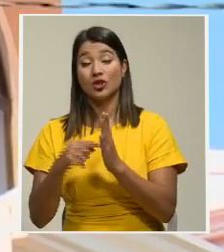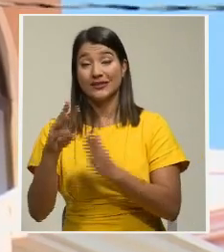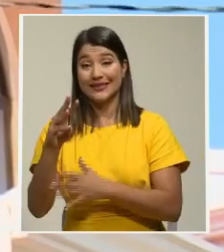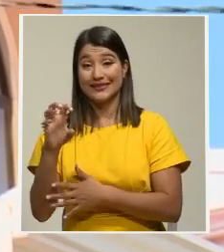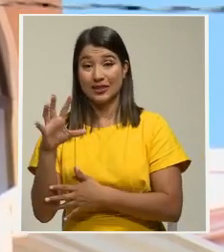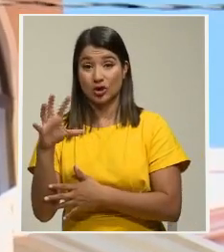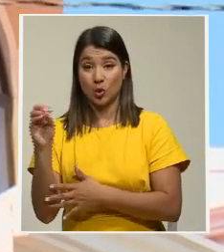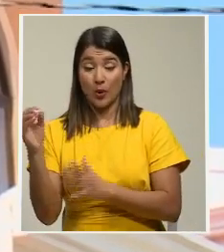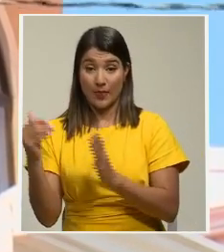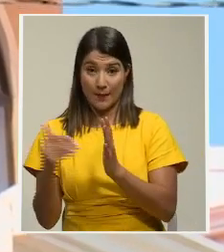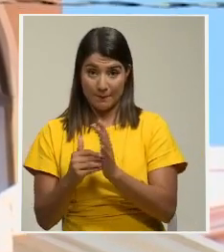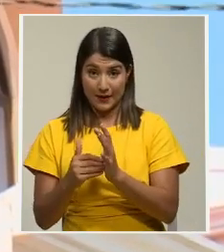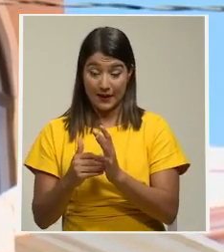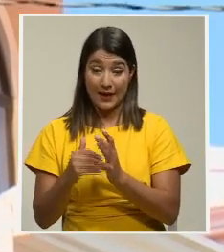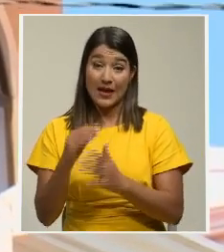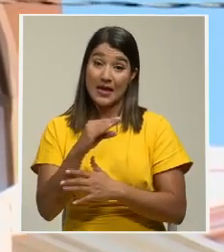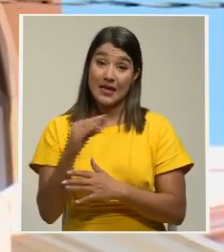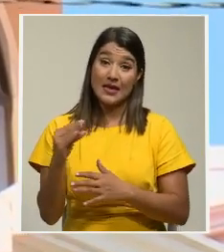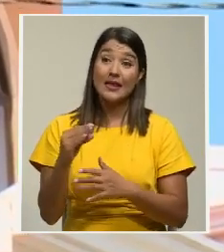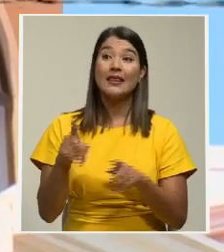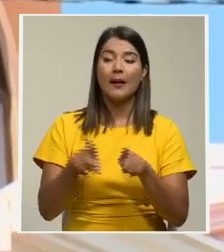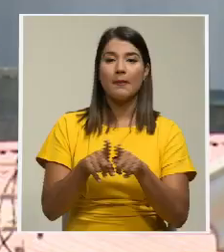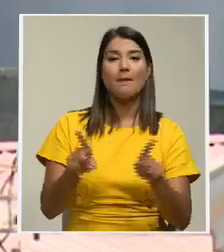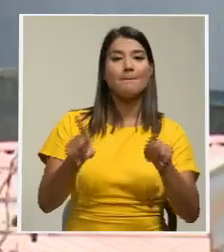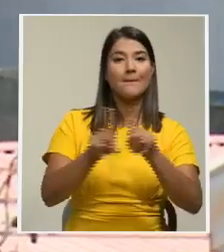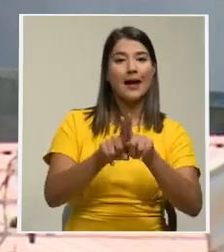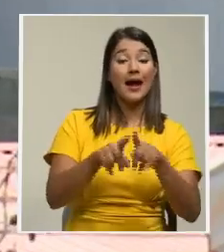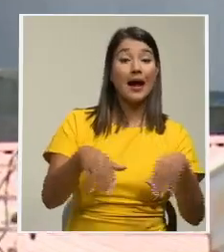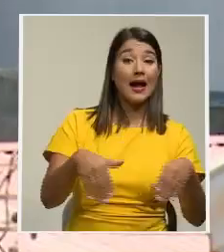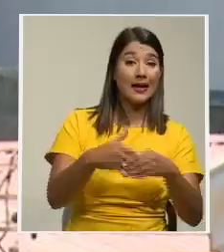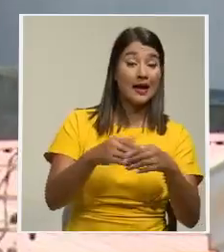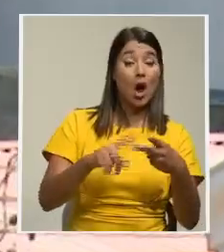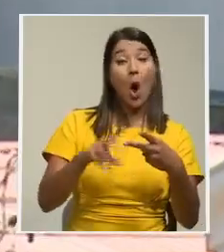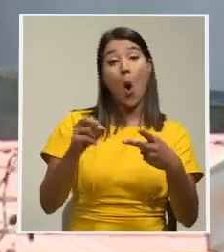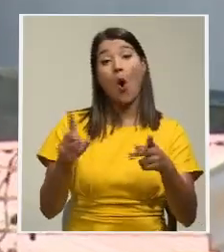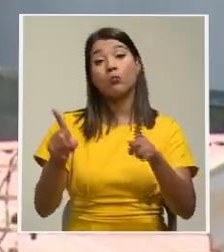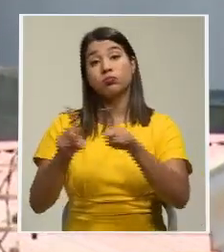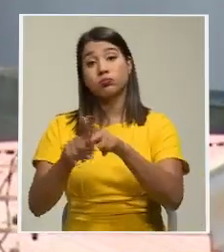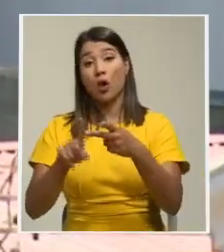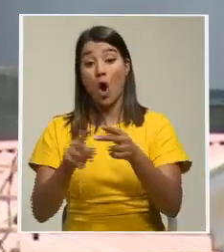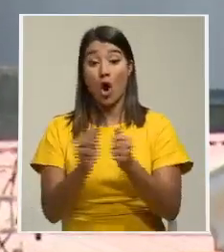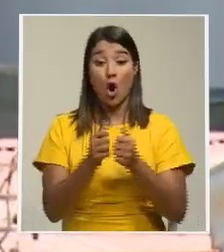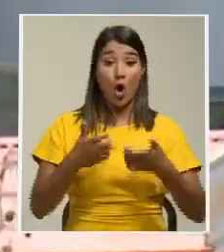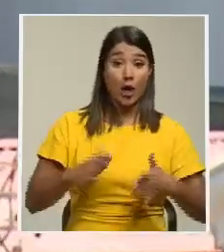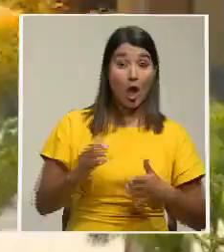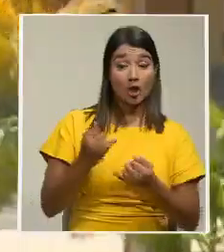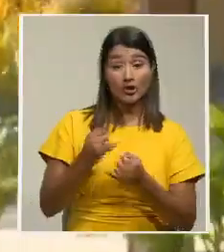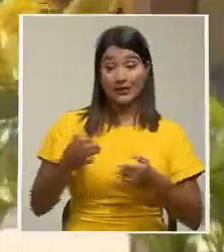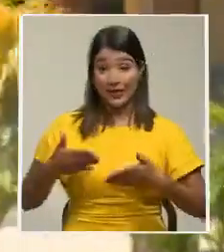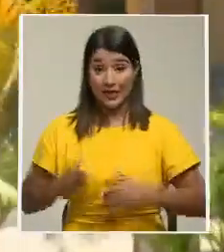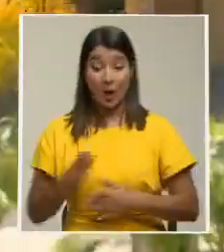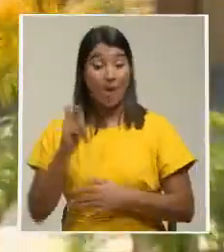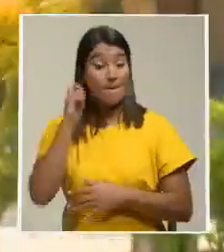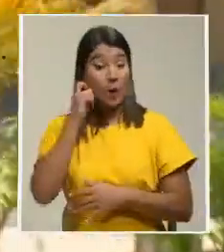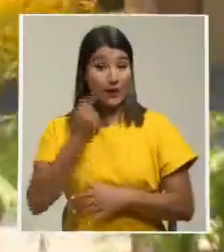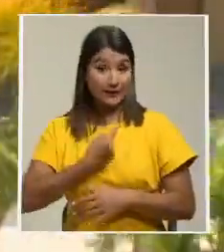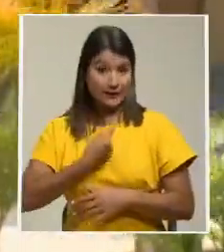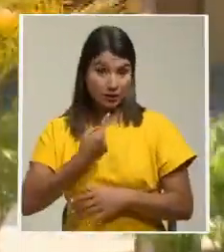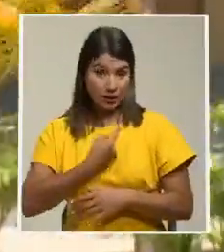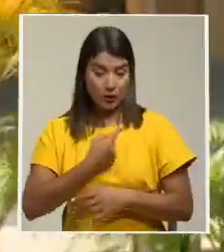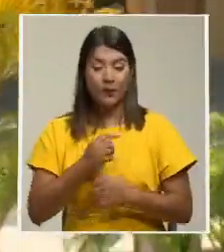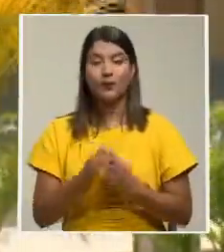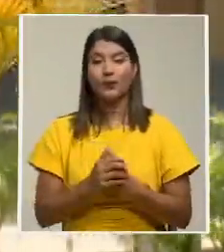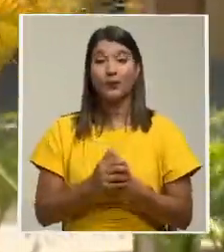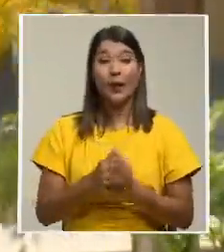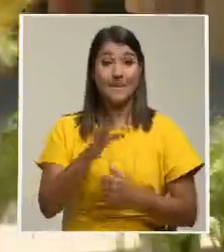optaron por el financiamiento parejas casadas o en unión libre, con hijos o sin hijos y mujeres jefas de hogar. Entre los beneficios de